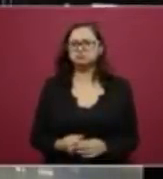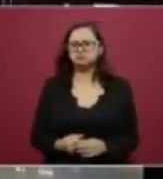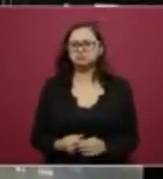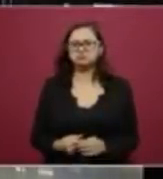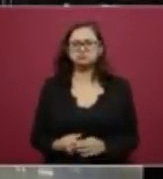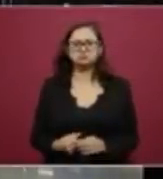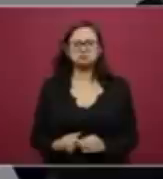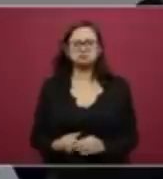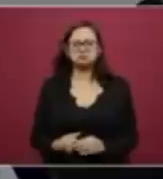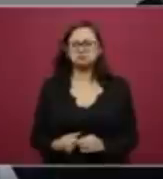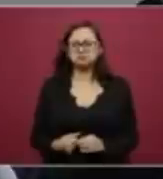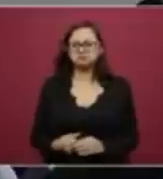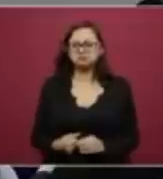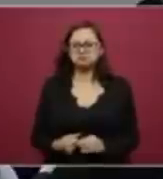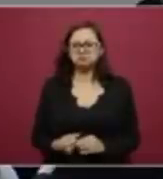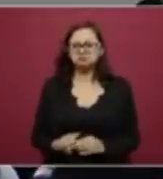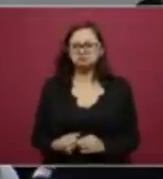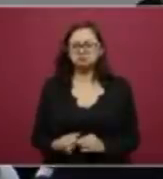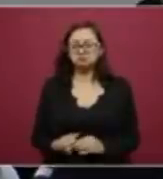porque